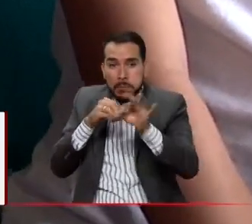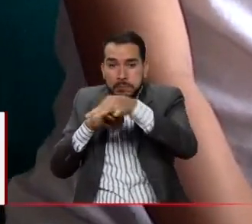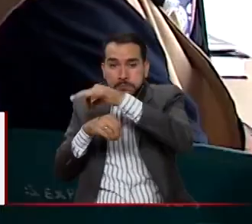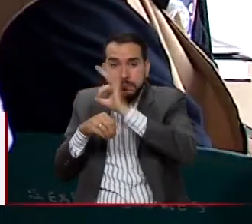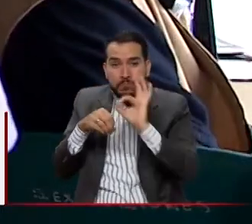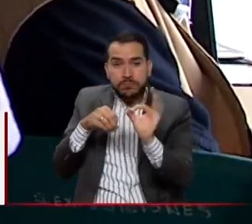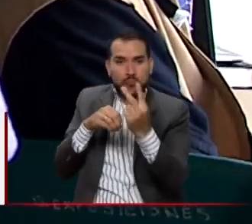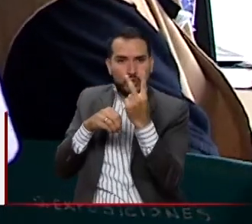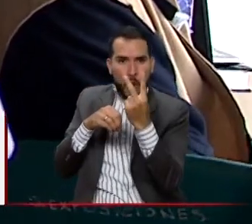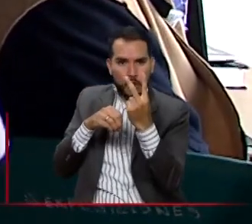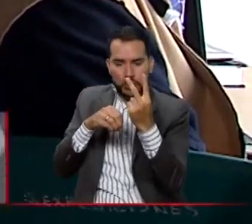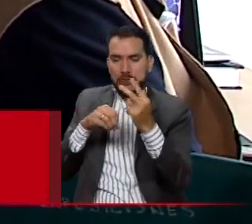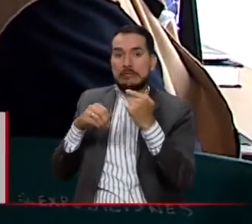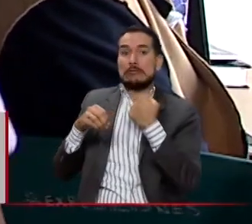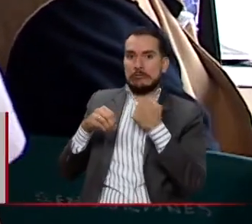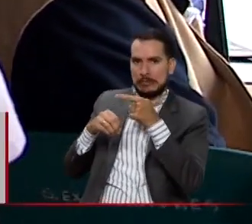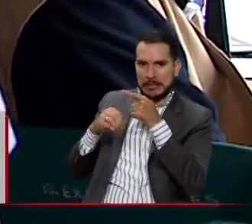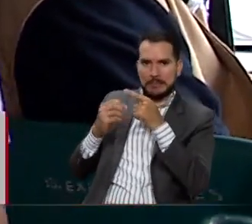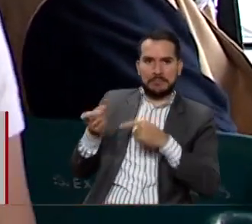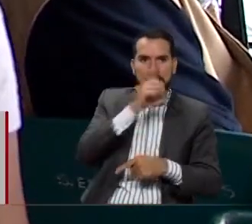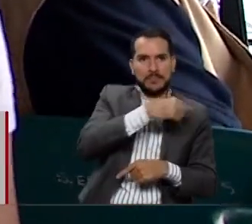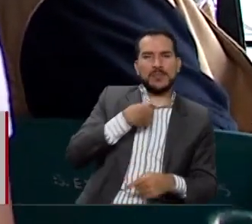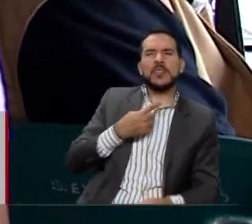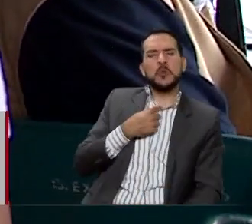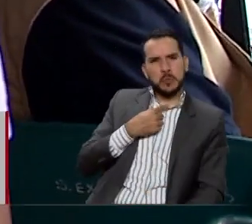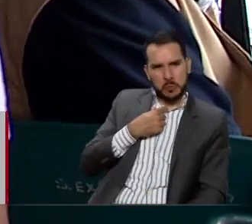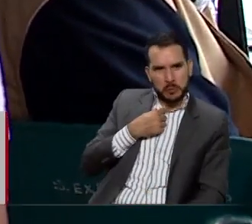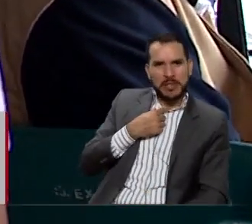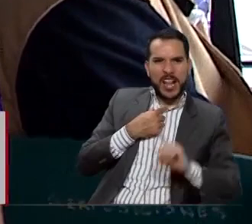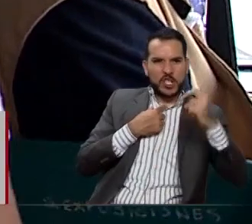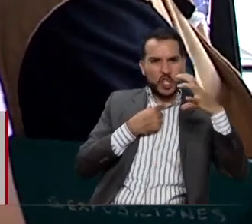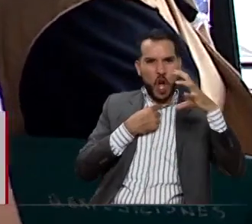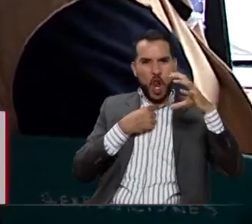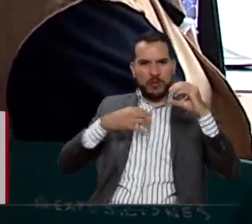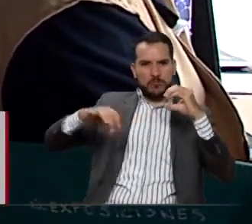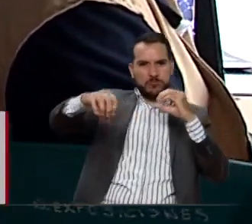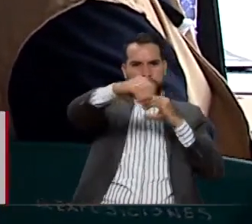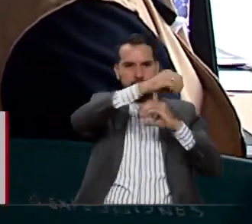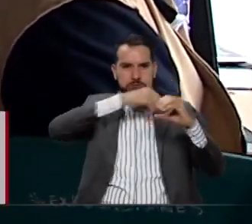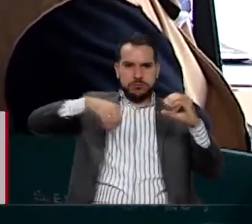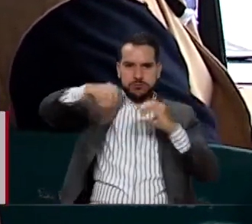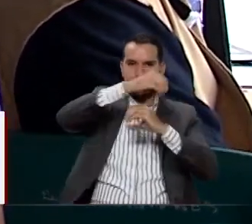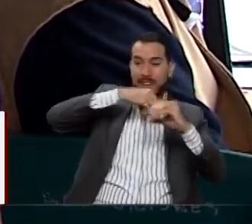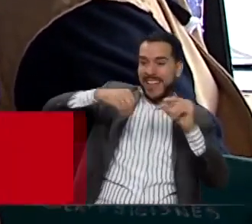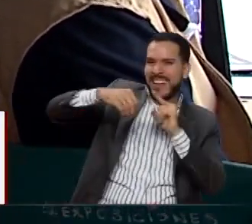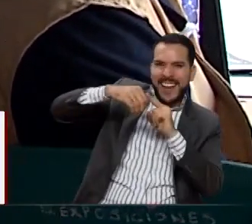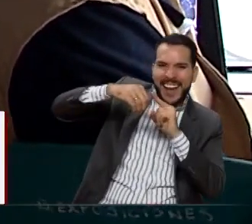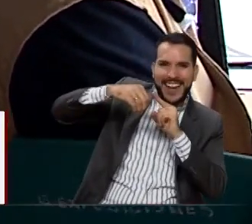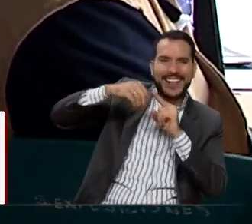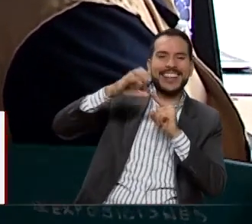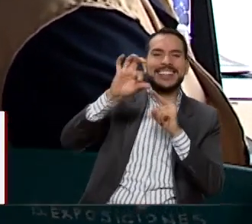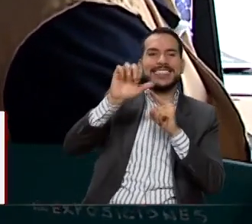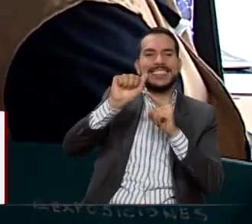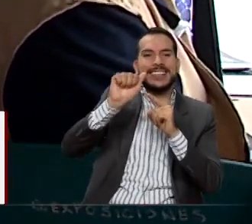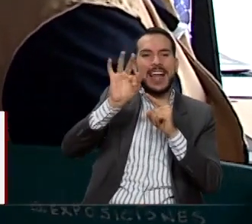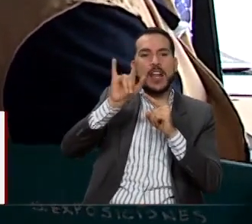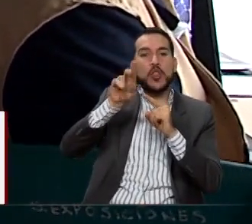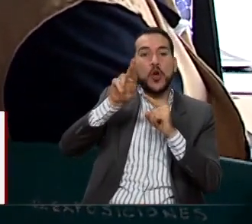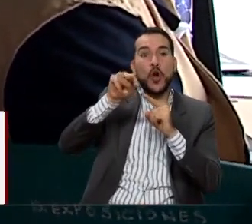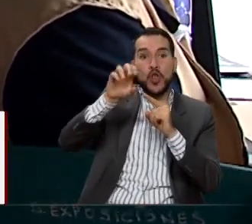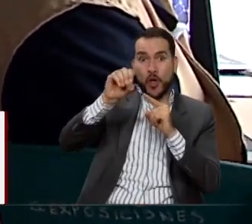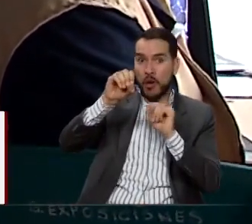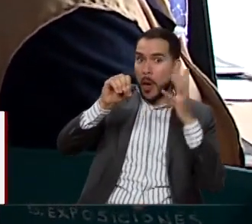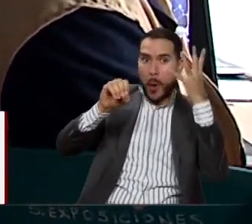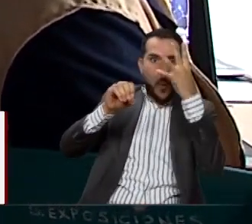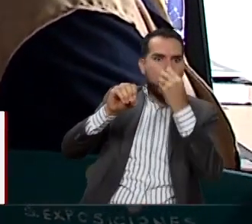namaka mi planeta favorito del sistema solar es Saturno pues es muy bonito y tiene 140 lunas